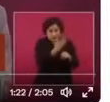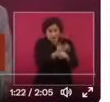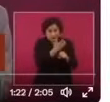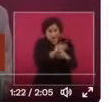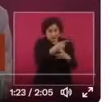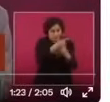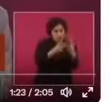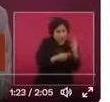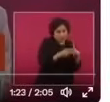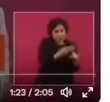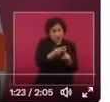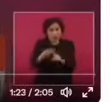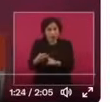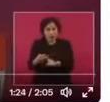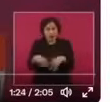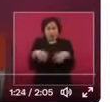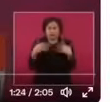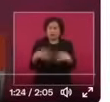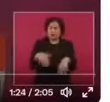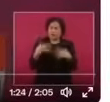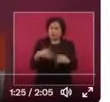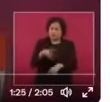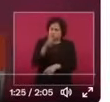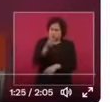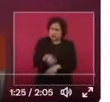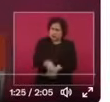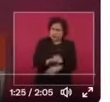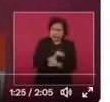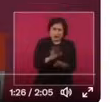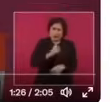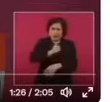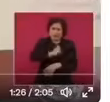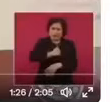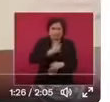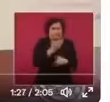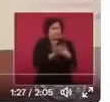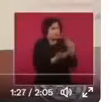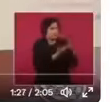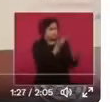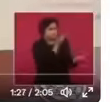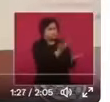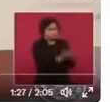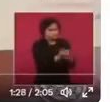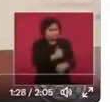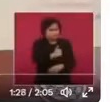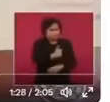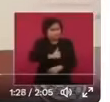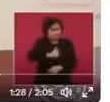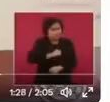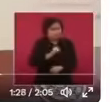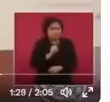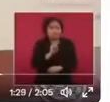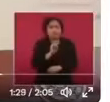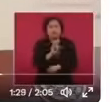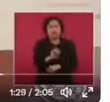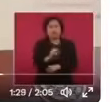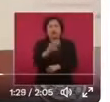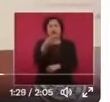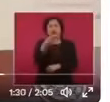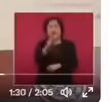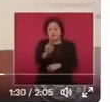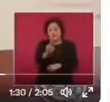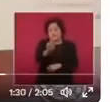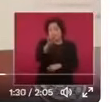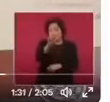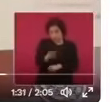nuestras condolencias sinceras. Pero yo les puedo decir a ustedes que atendimos